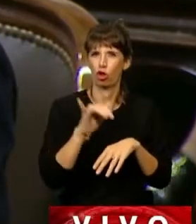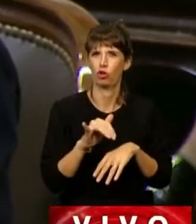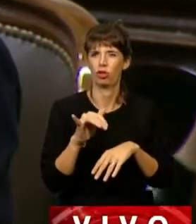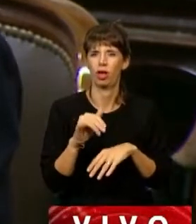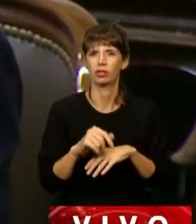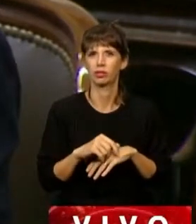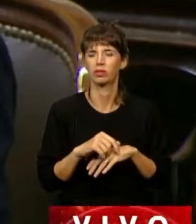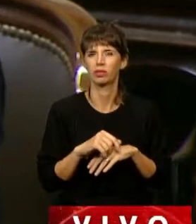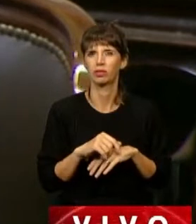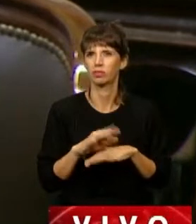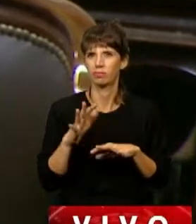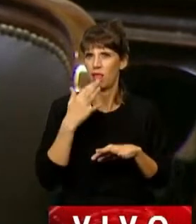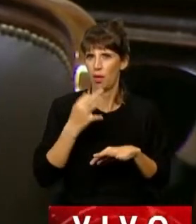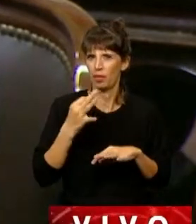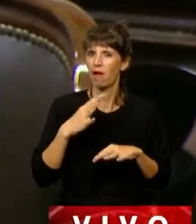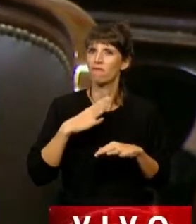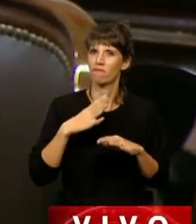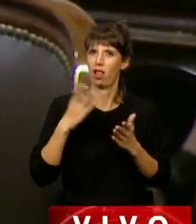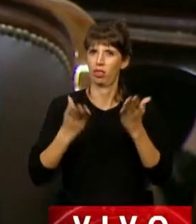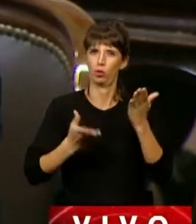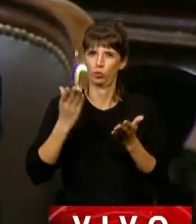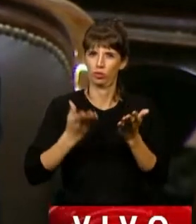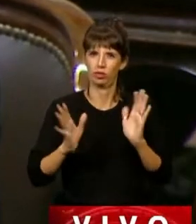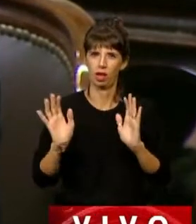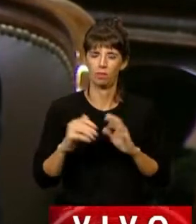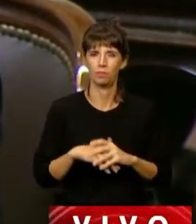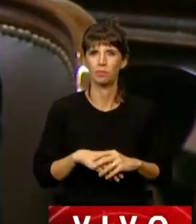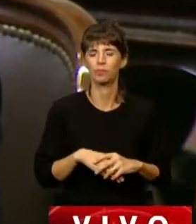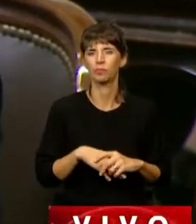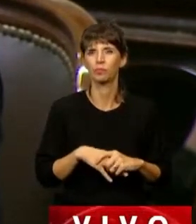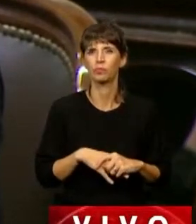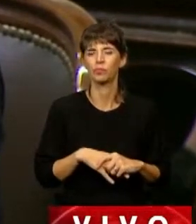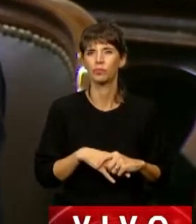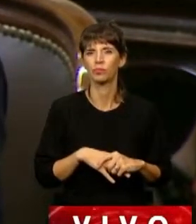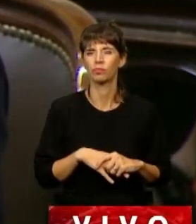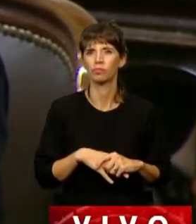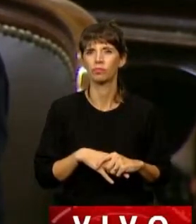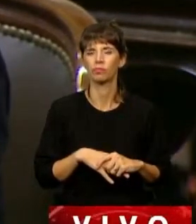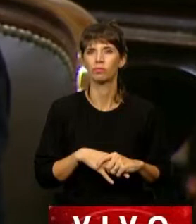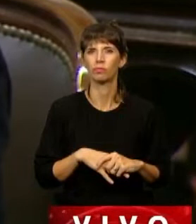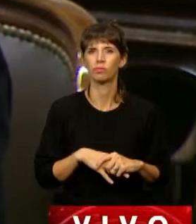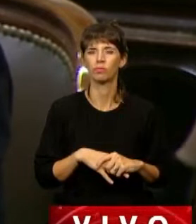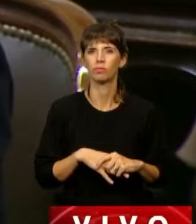son injusticias. Nosotros, señor presidente,